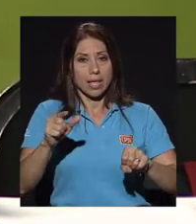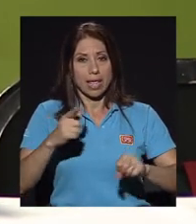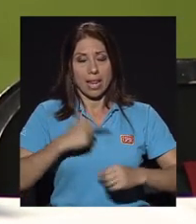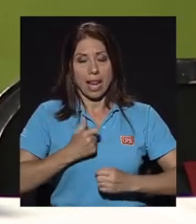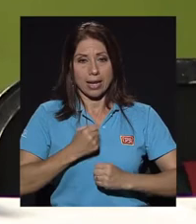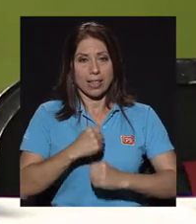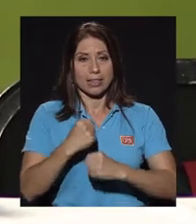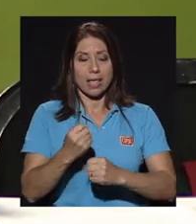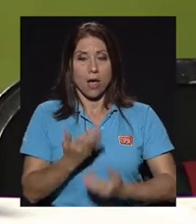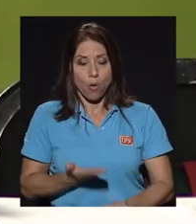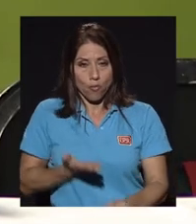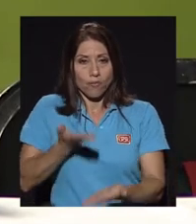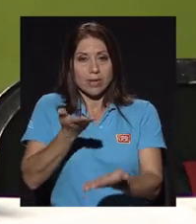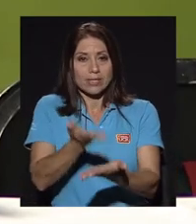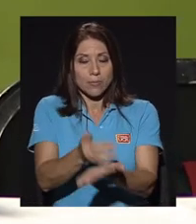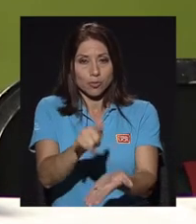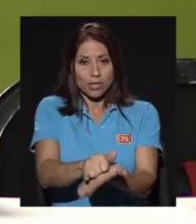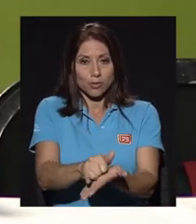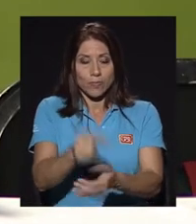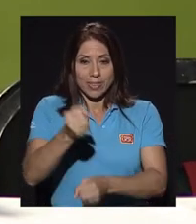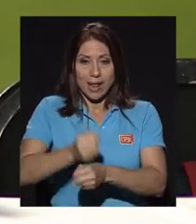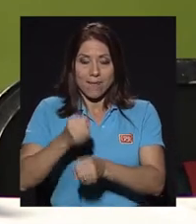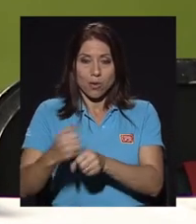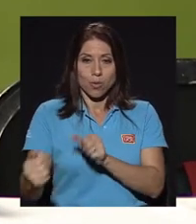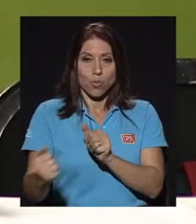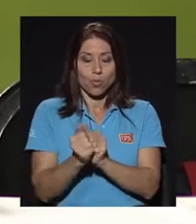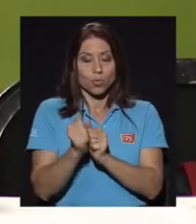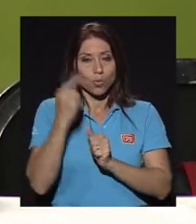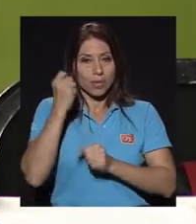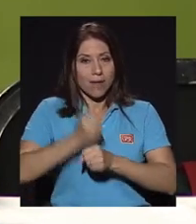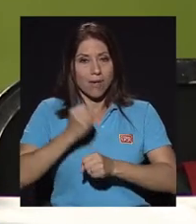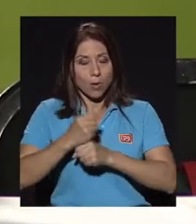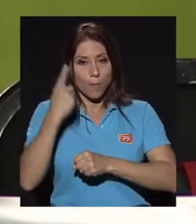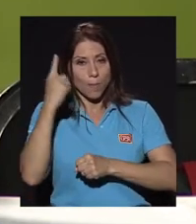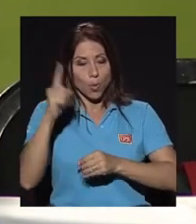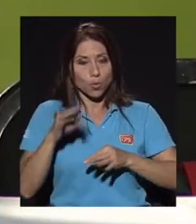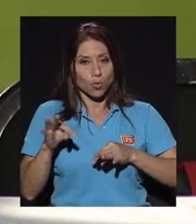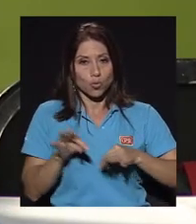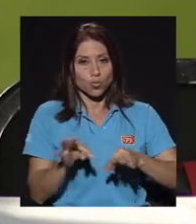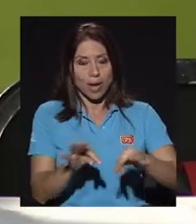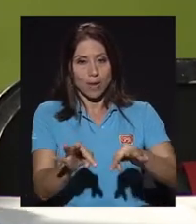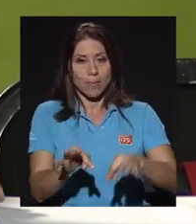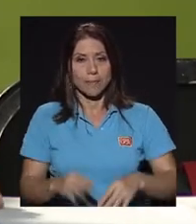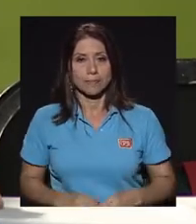lo que ofrecemos es eso, trabajo en conjunto y trabajo por Turrialba.